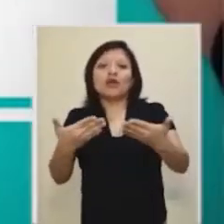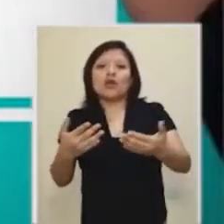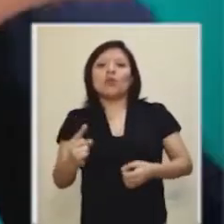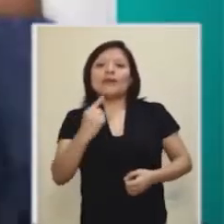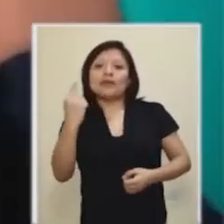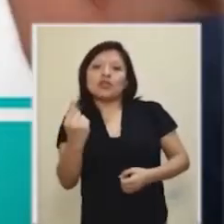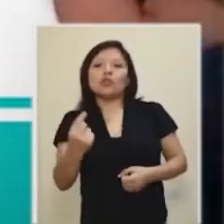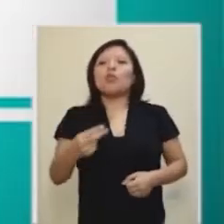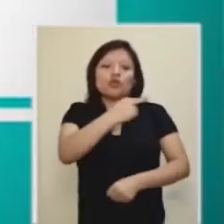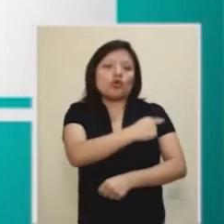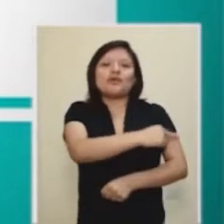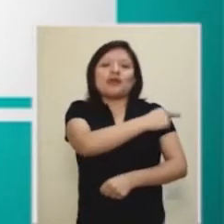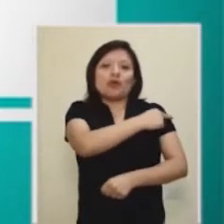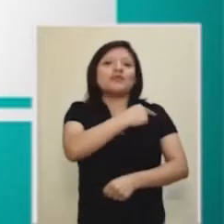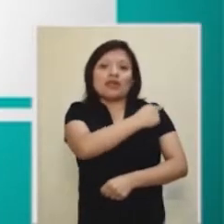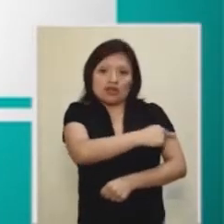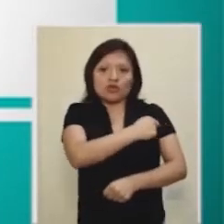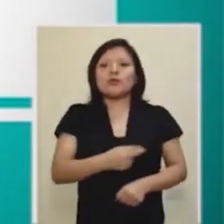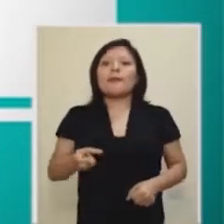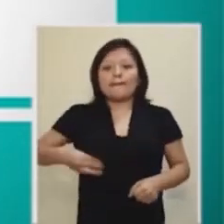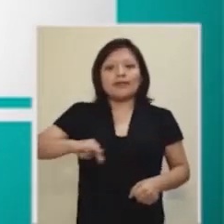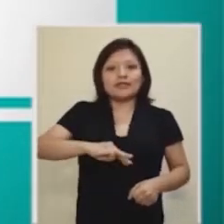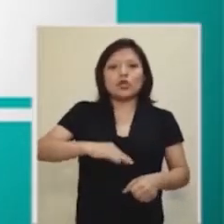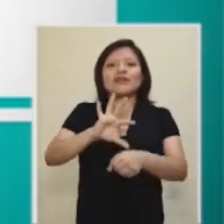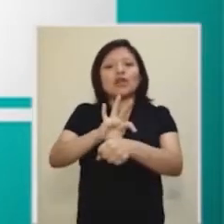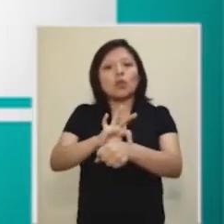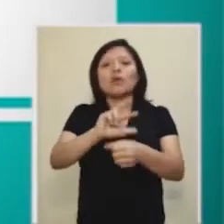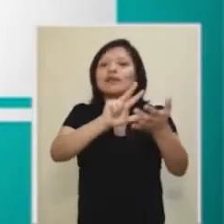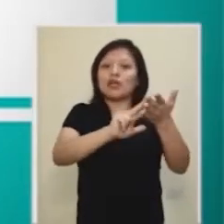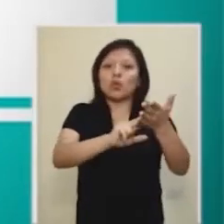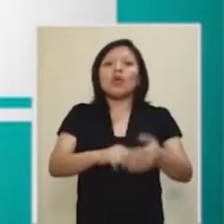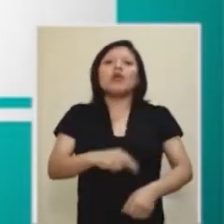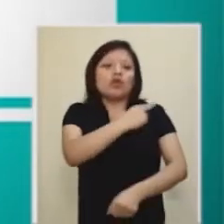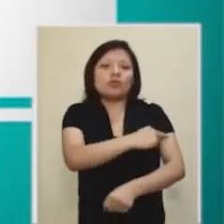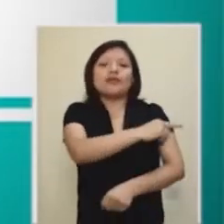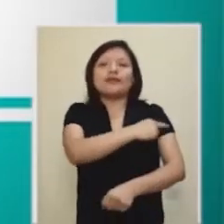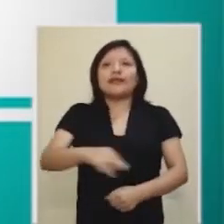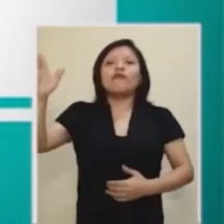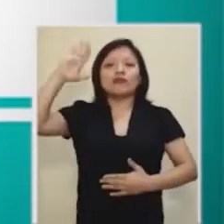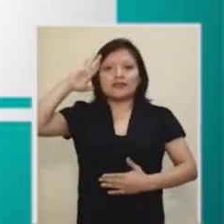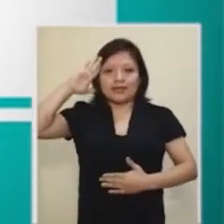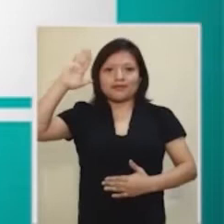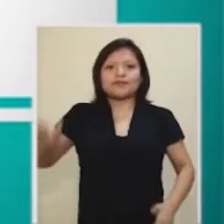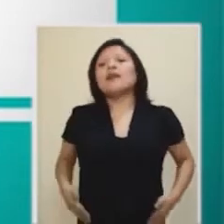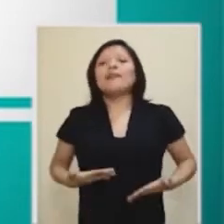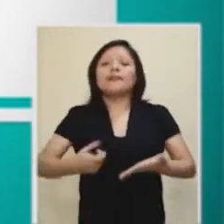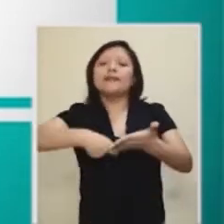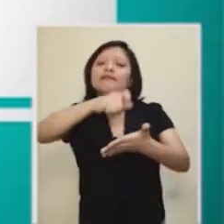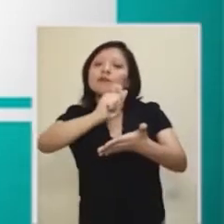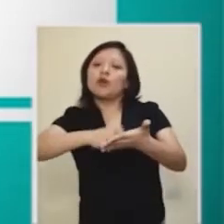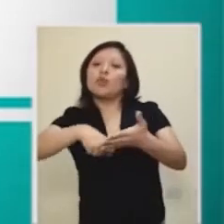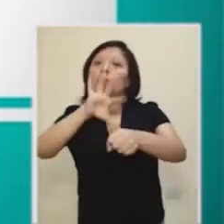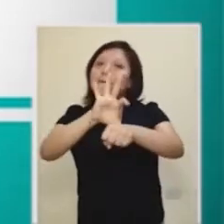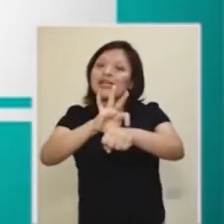este, hace los acondicionamientos que se llaman los ajustes necesarios, ¿no? Que puede ser en lo físico, en lo informativo, en la infraestructura,